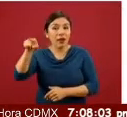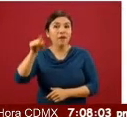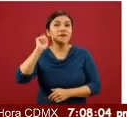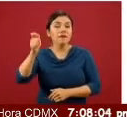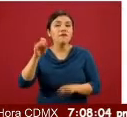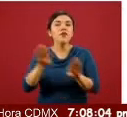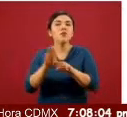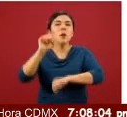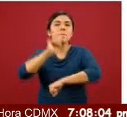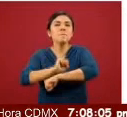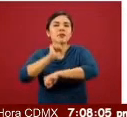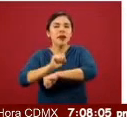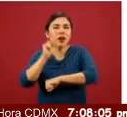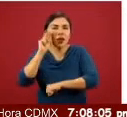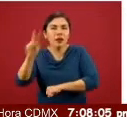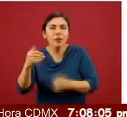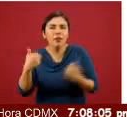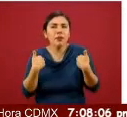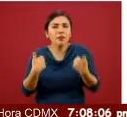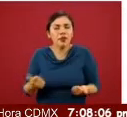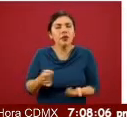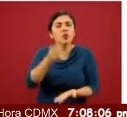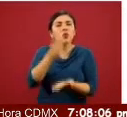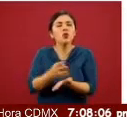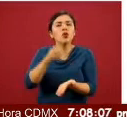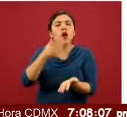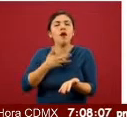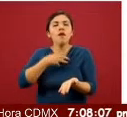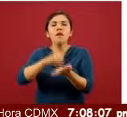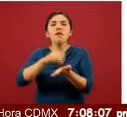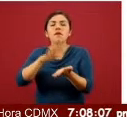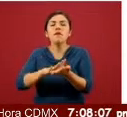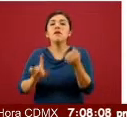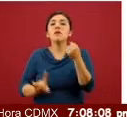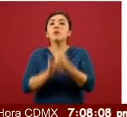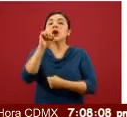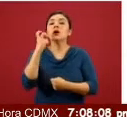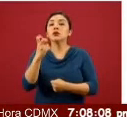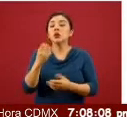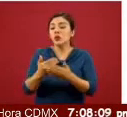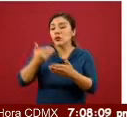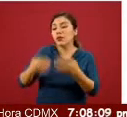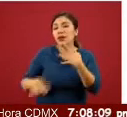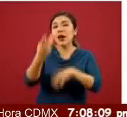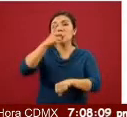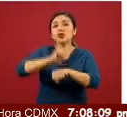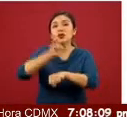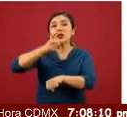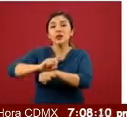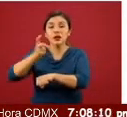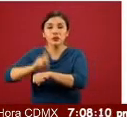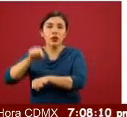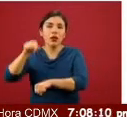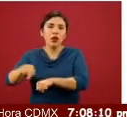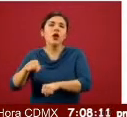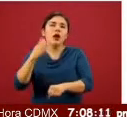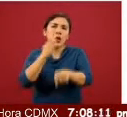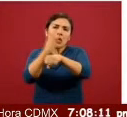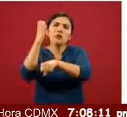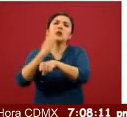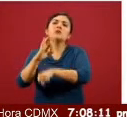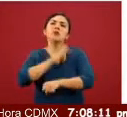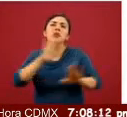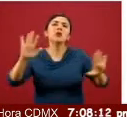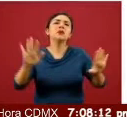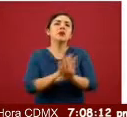móvil, porque solamente estamos registrando en este caso los casos en los últimos 14 días, pues entonces los estados pueden ir cambiando